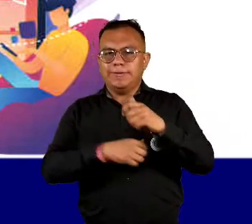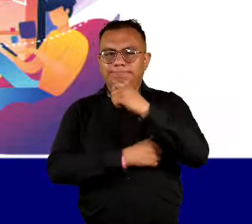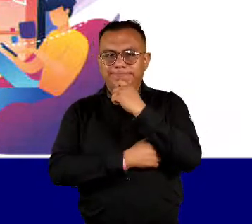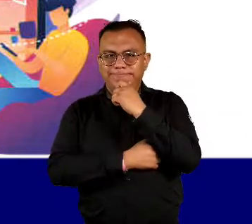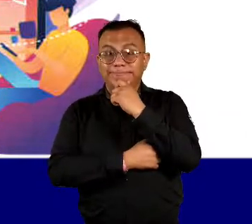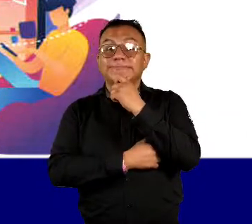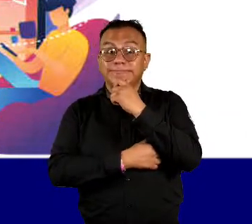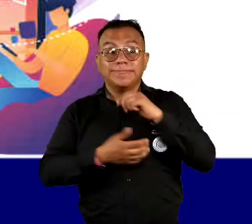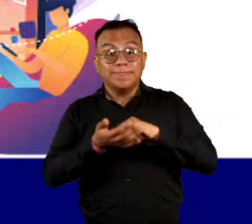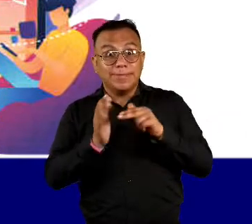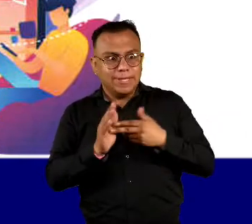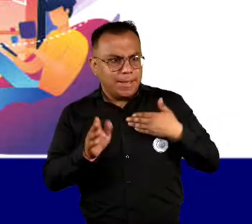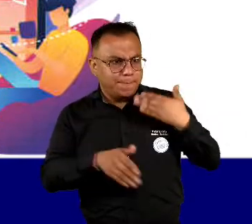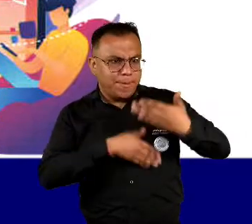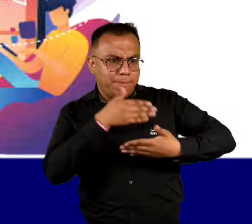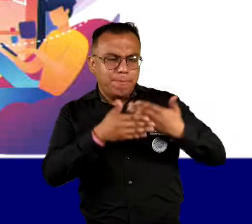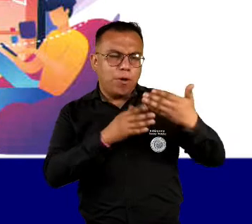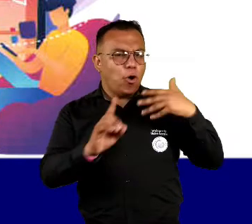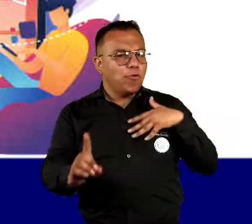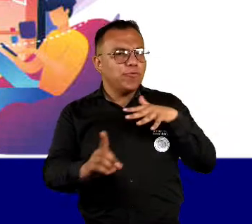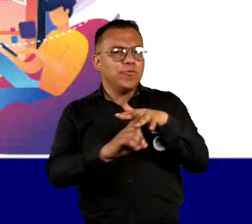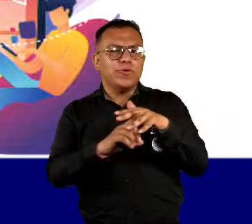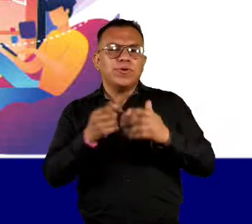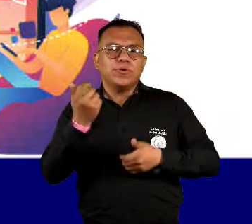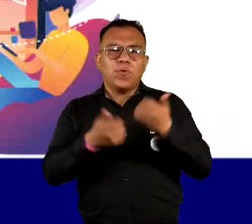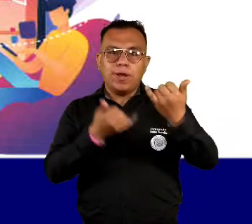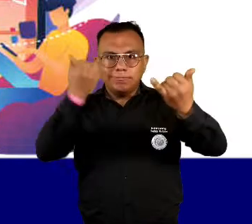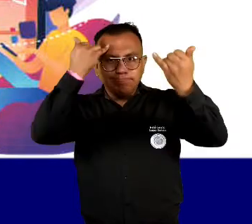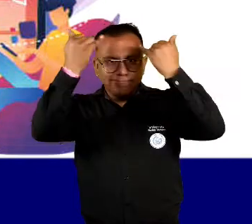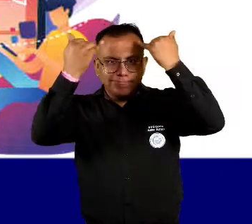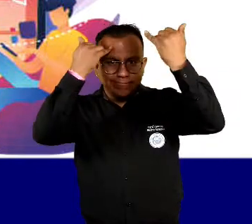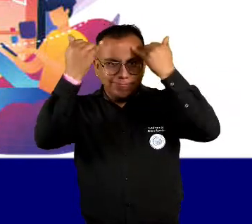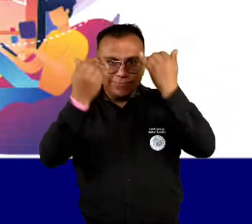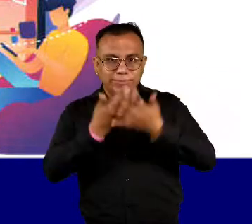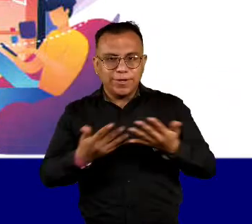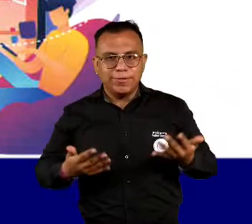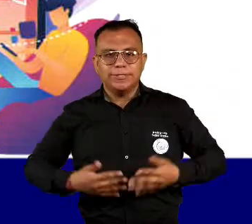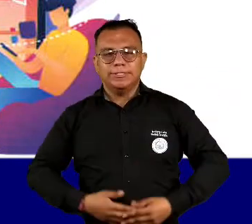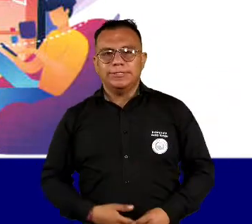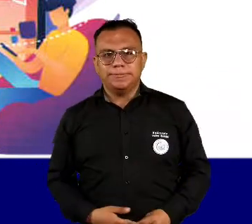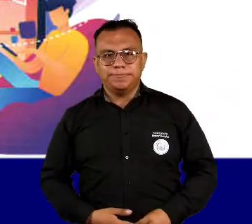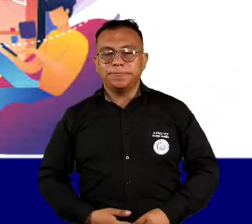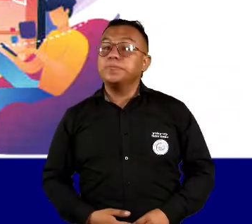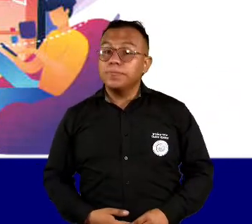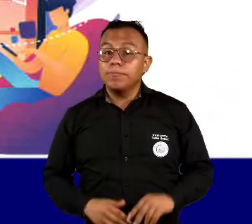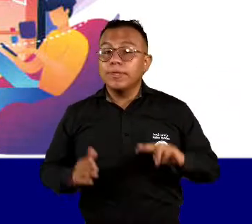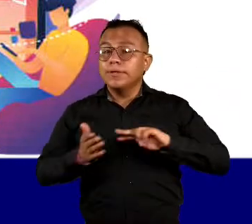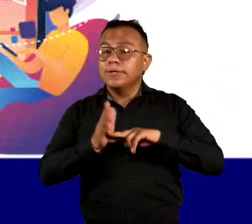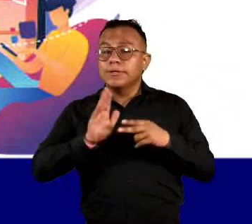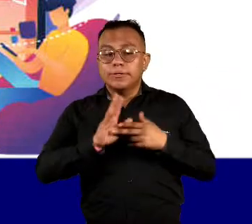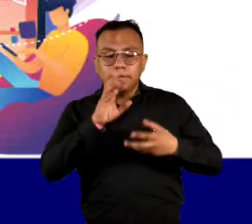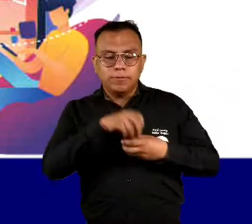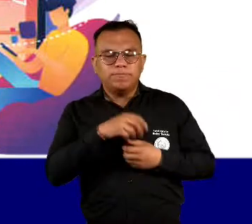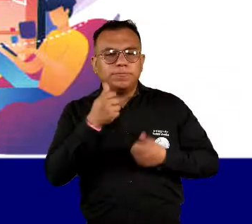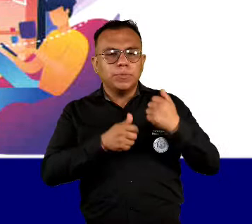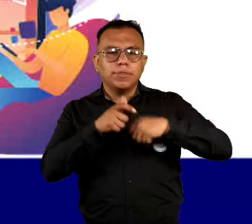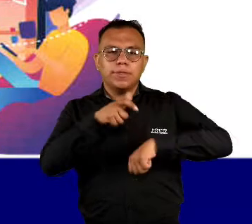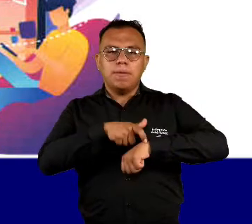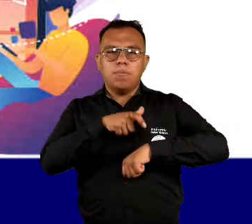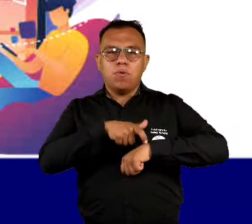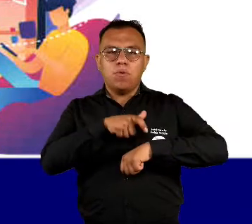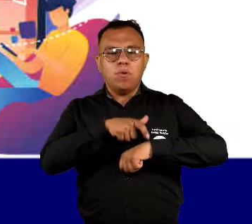que eso no va a influir en la creatividad Ya está si no que te va a dar tiempo